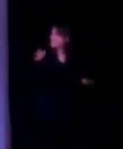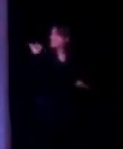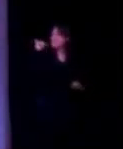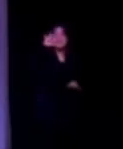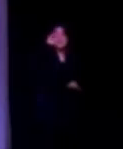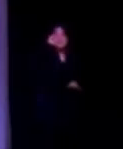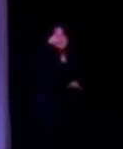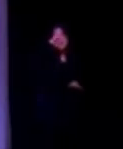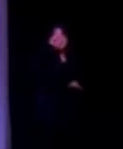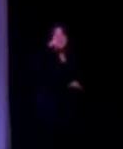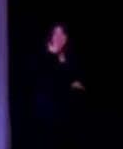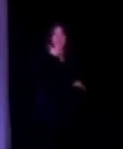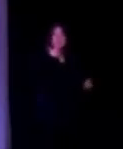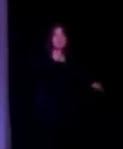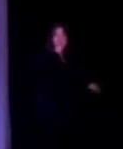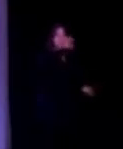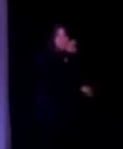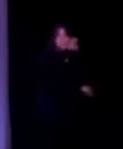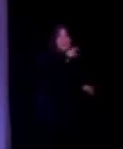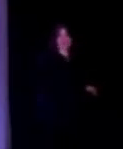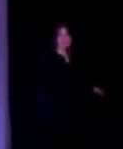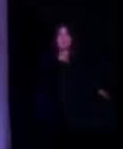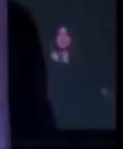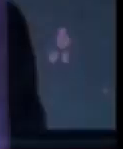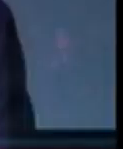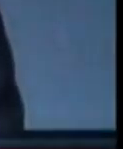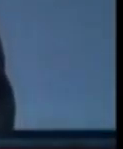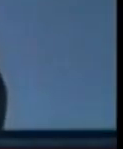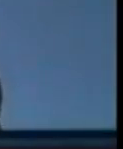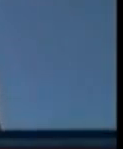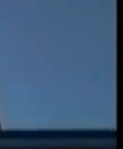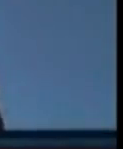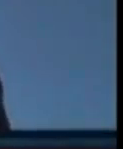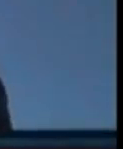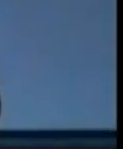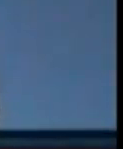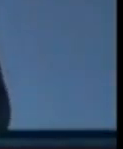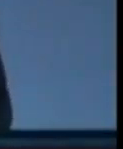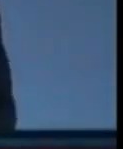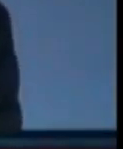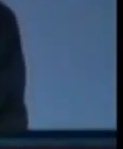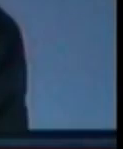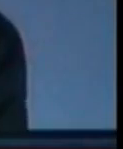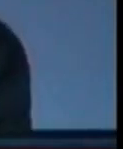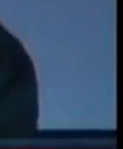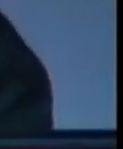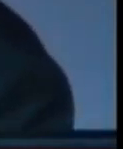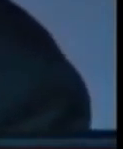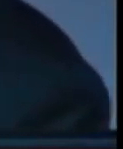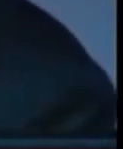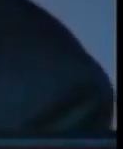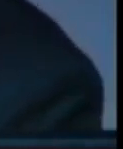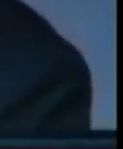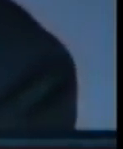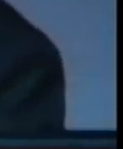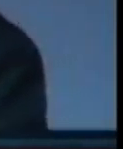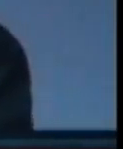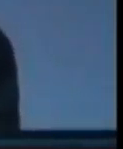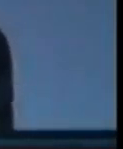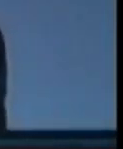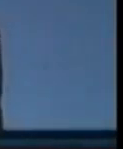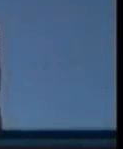hay Susanita, dice, es que no entiendo el racismo. Me resulta algo inconcebible, sí. Pero ¿cómo es posible que alguien pueda pensar que con lo del racismo, que una